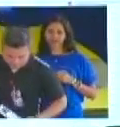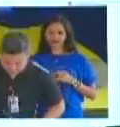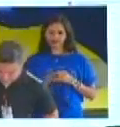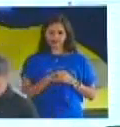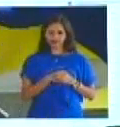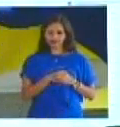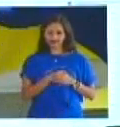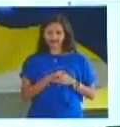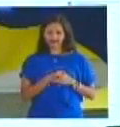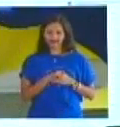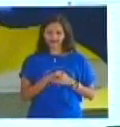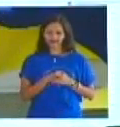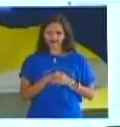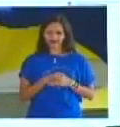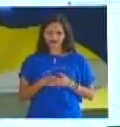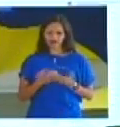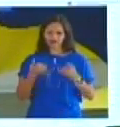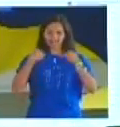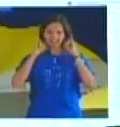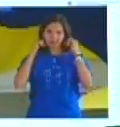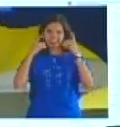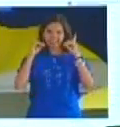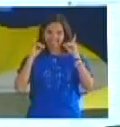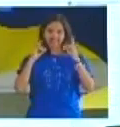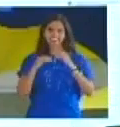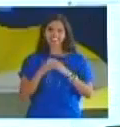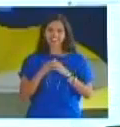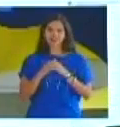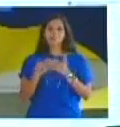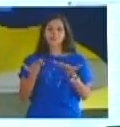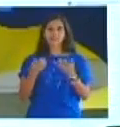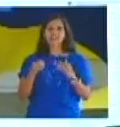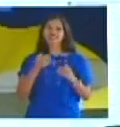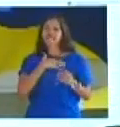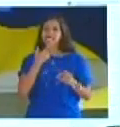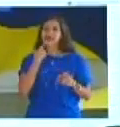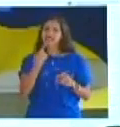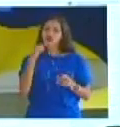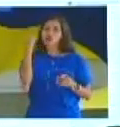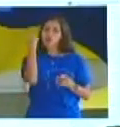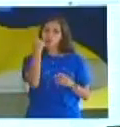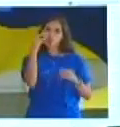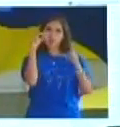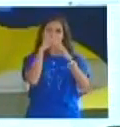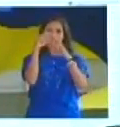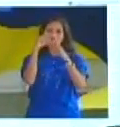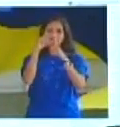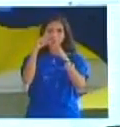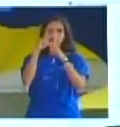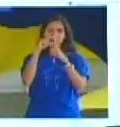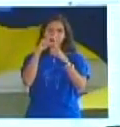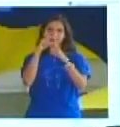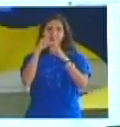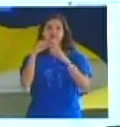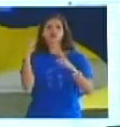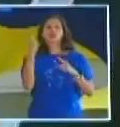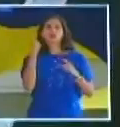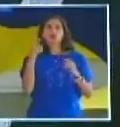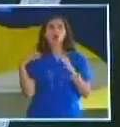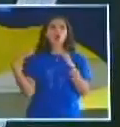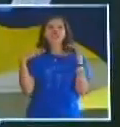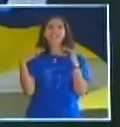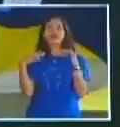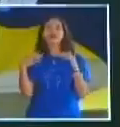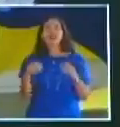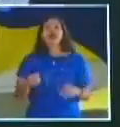independencia, la dignidad, porque al imperio norteamericano hay que decirle una sola palabra, un solo grito: